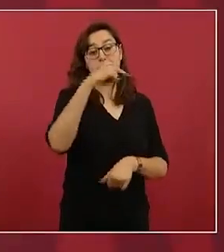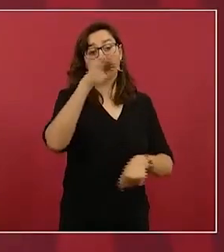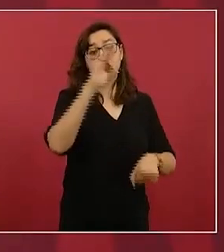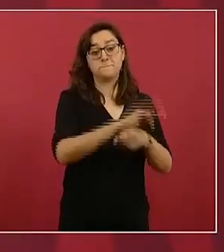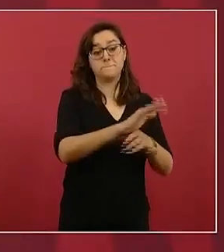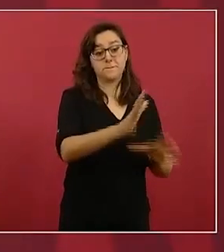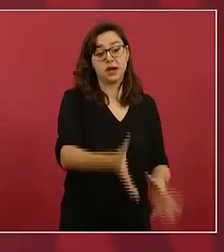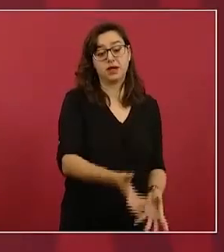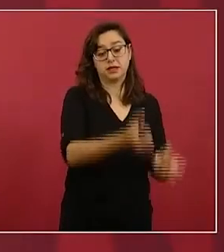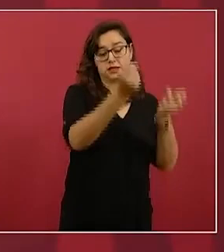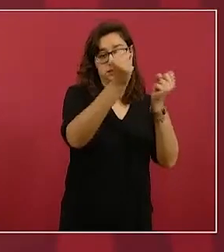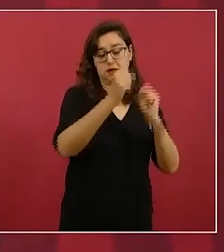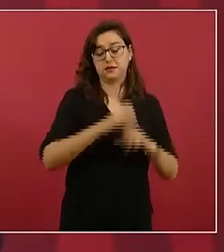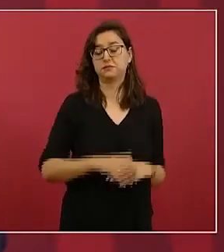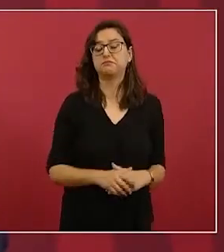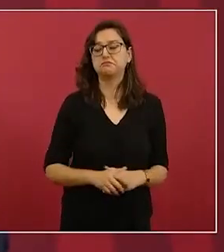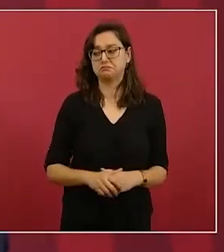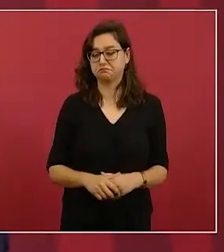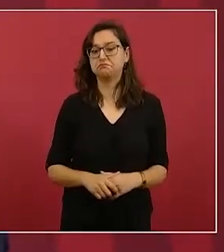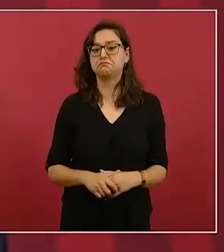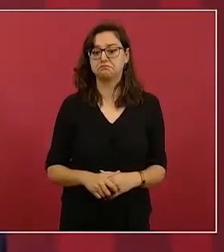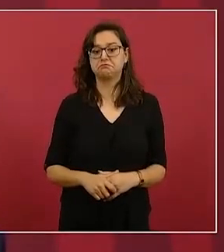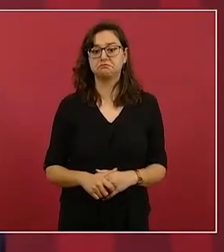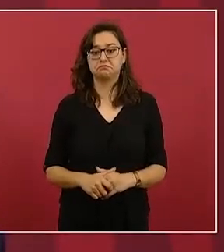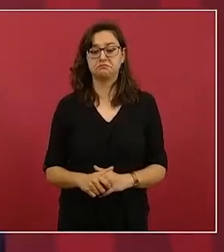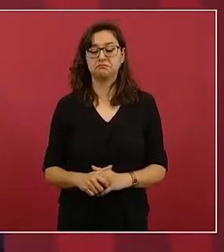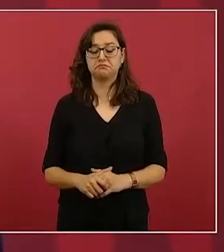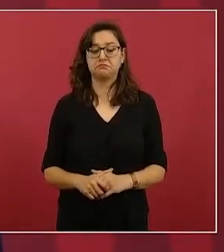¿Y saben cuánto